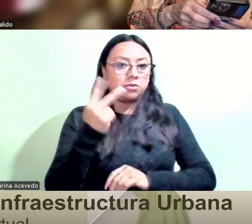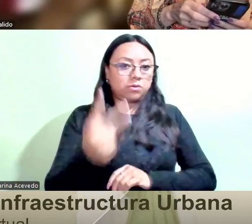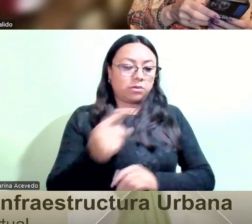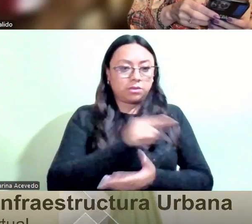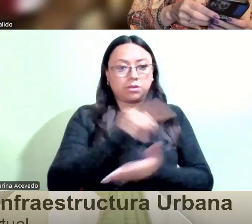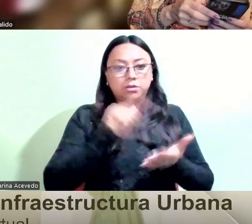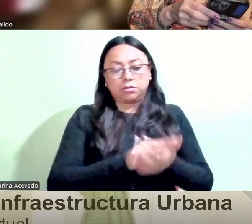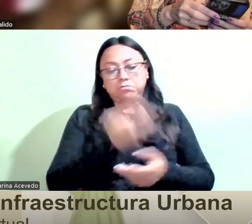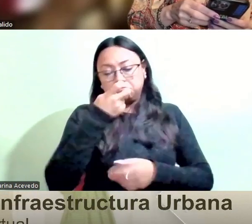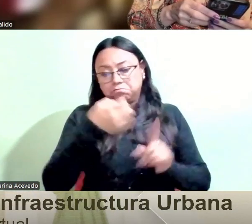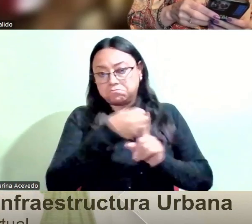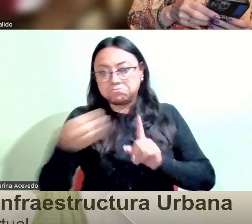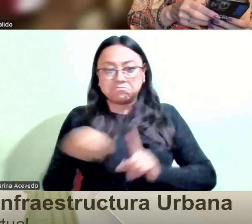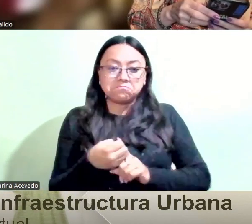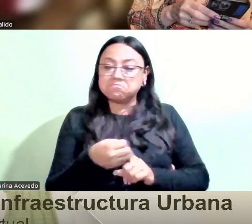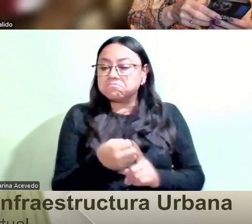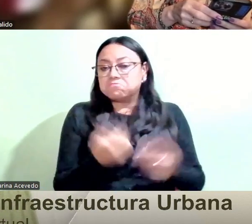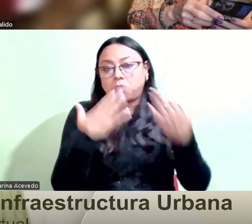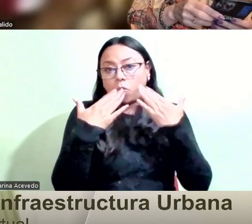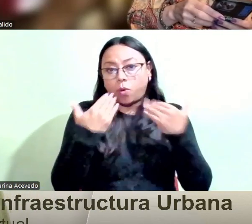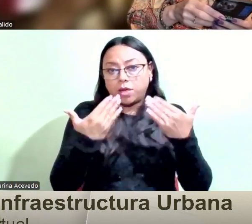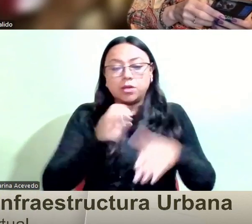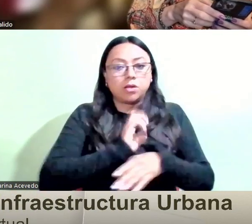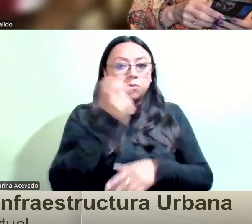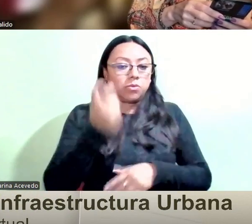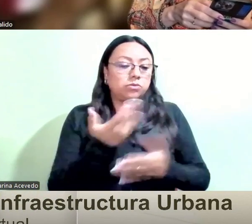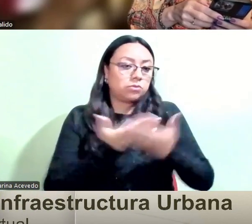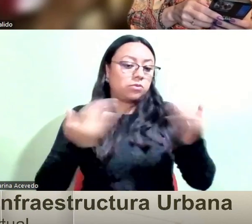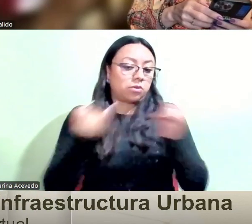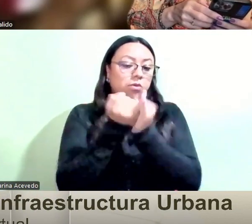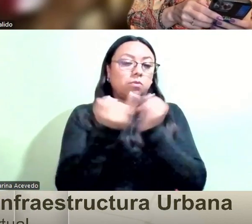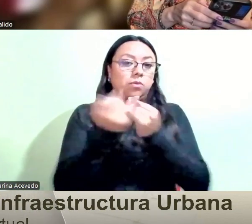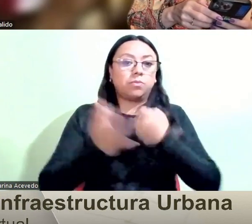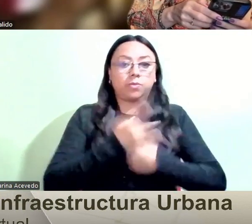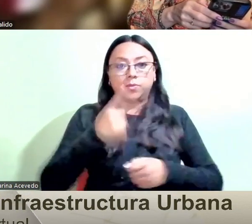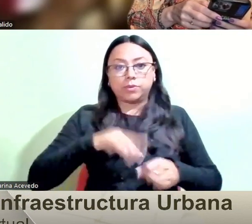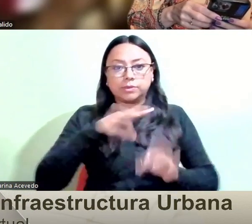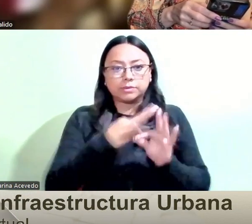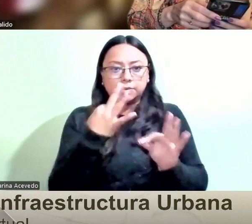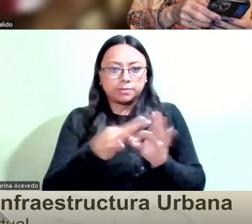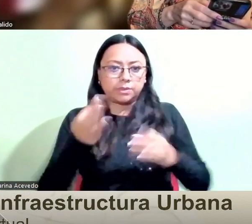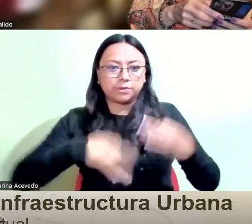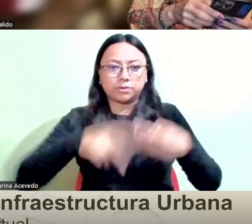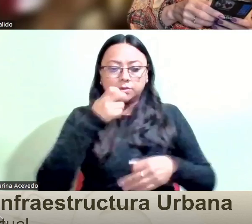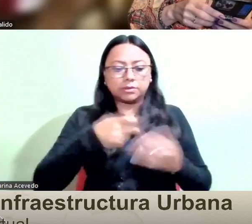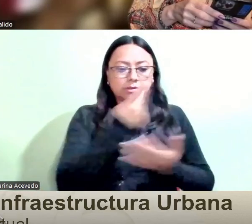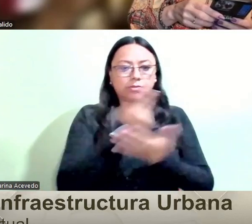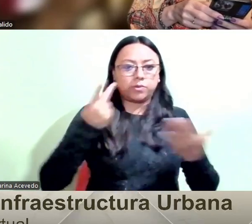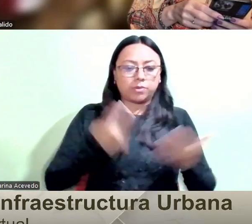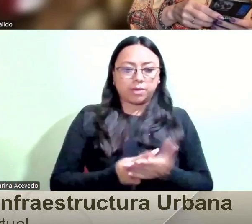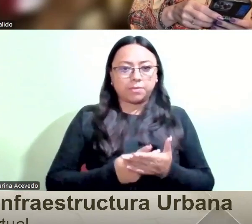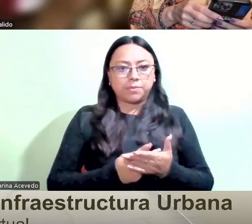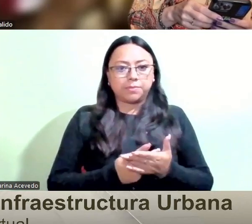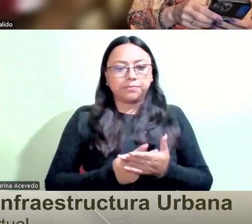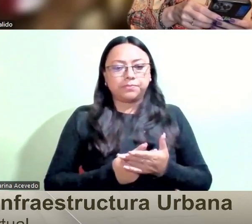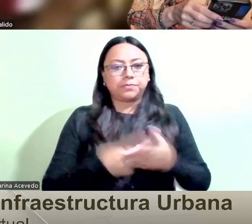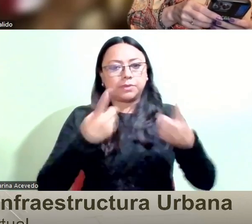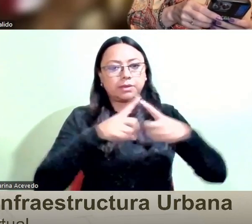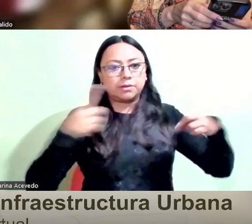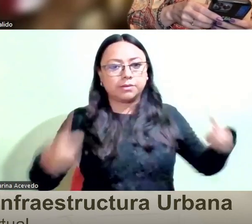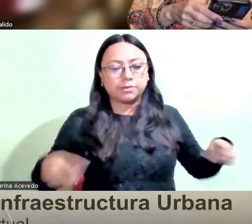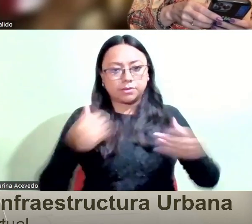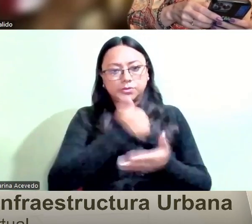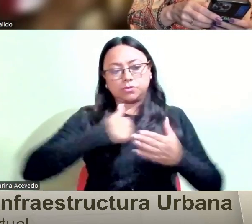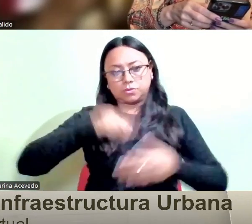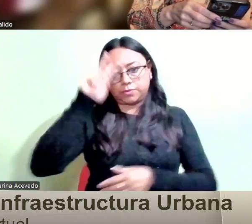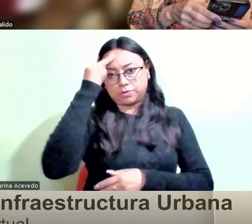referencia. Al igual que el dictamen anterior y por localizarse dentro de la aplicación del mismo Programa Parcial de Desarrollo Urbano Polanco, se precisa que